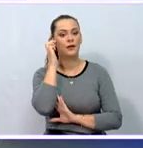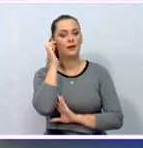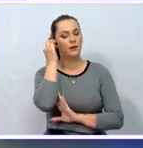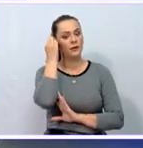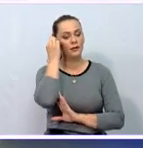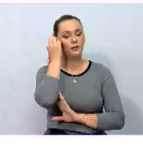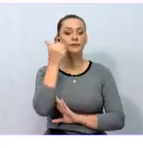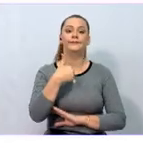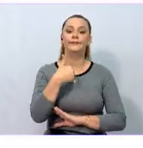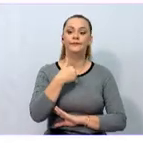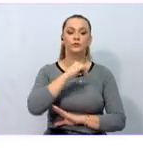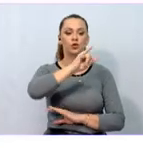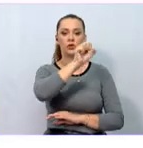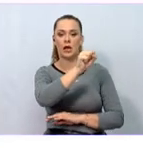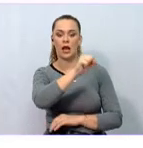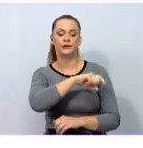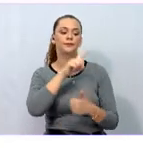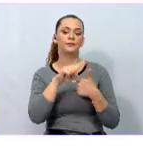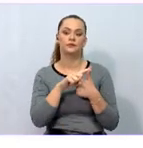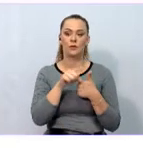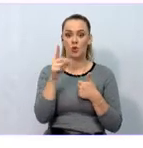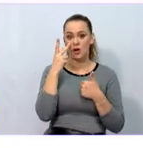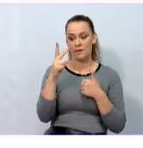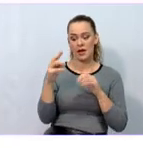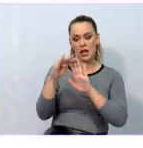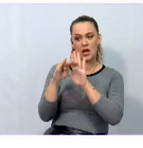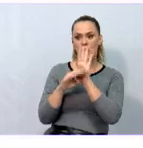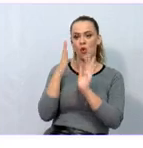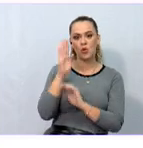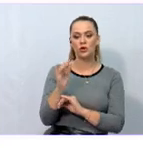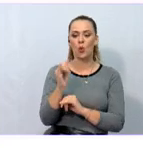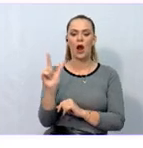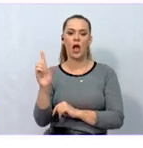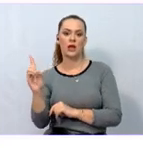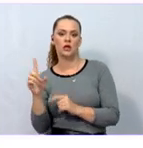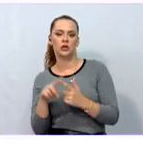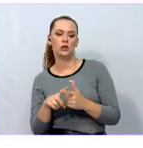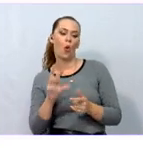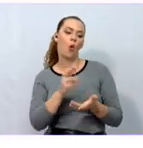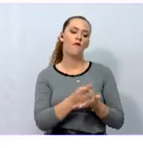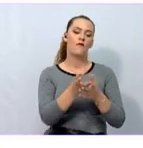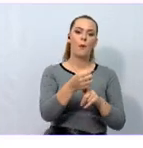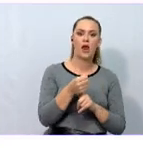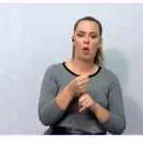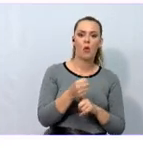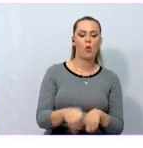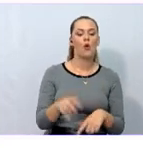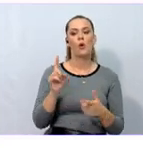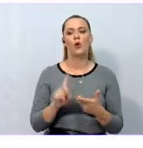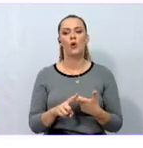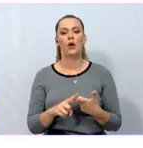tiene a Justin salas voló es en una alineación no sabes si te va a jugar de lateral derecho te va a jugar de recuperador